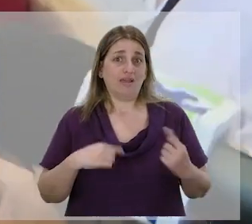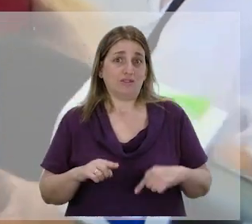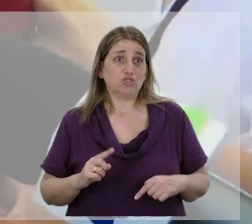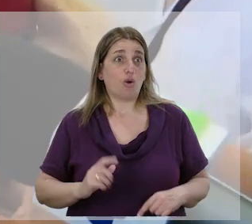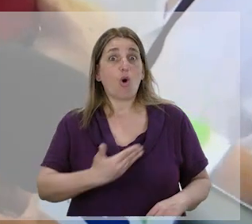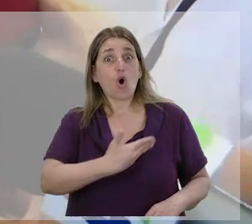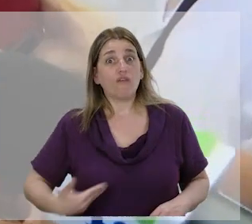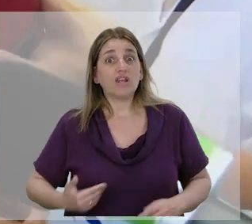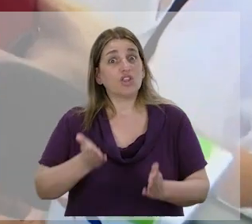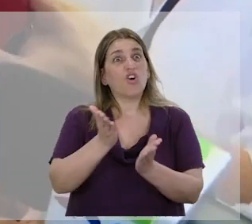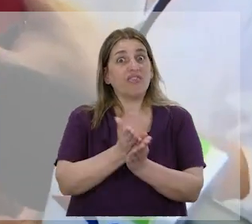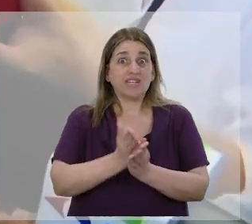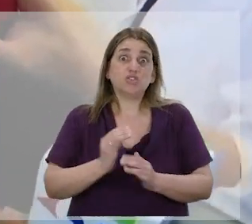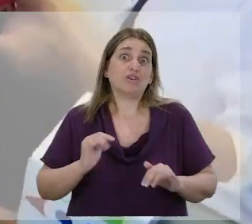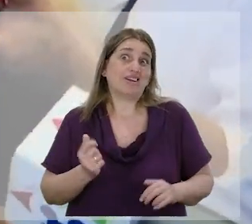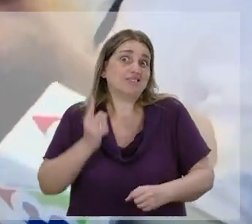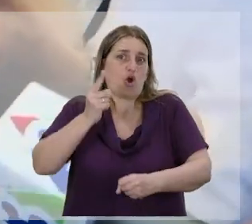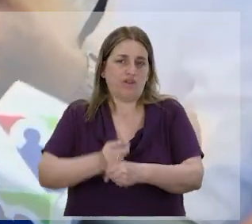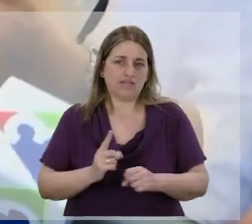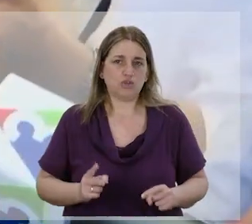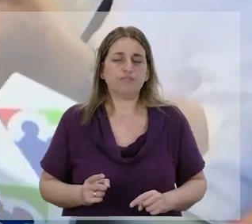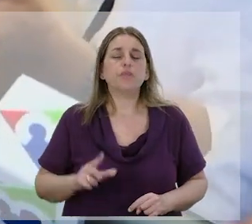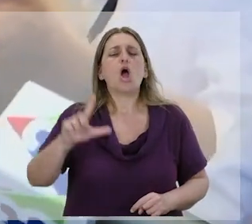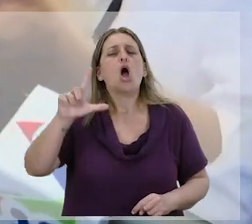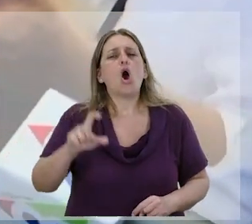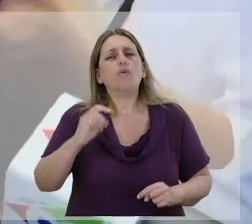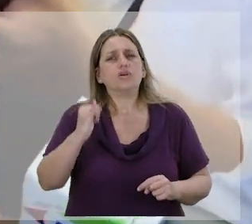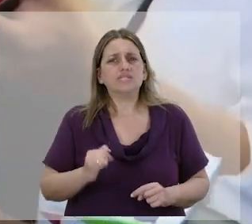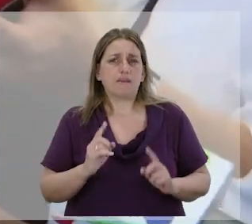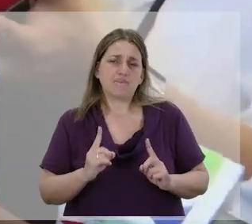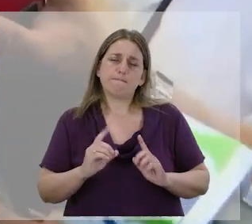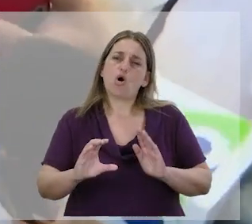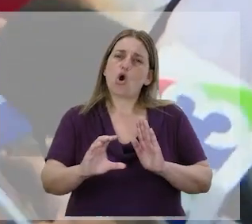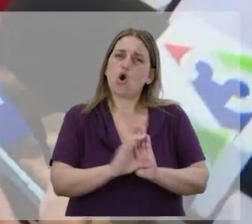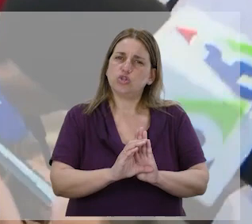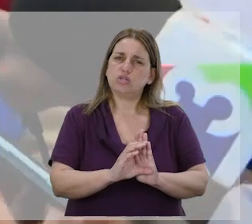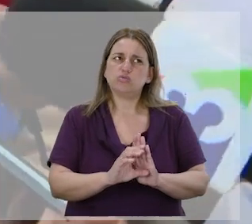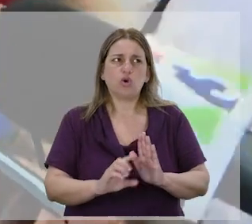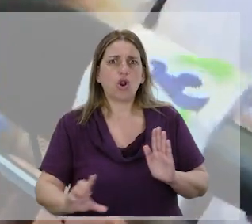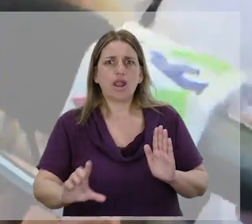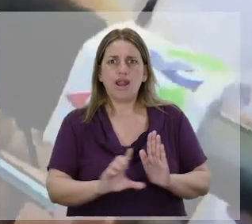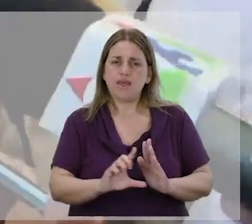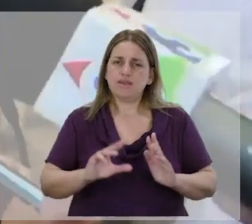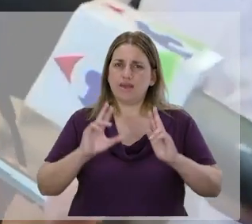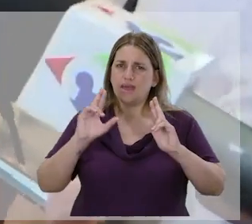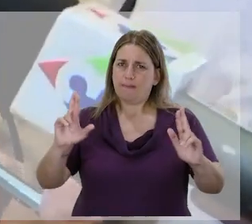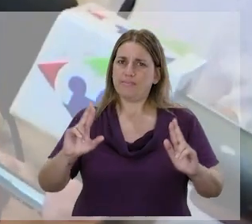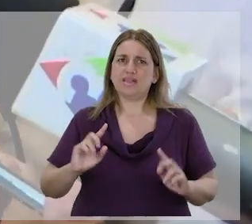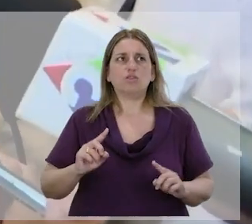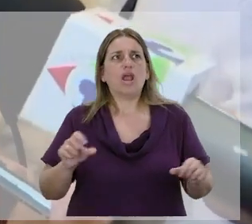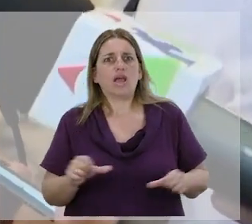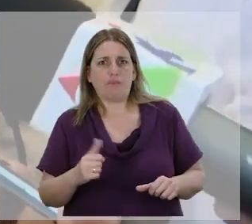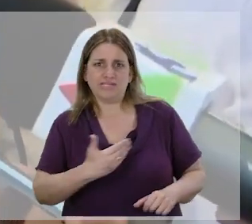consideración si no la envía el gobierno. Entonces tengo el derecho y casi el deber. Por supuesto, dentro de lo que